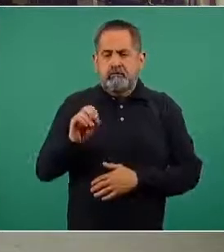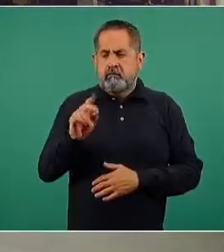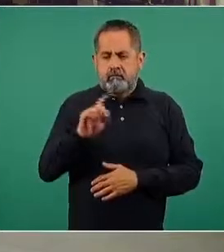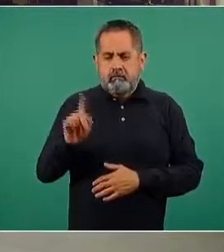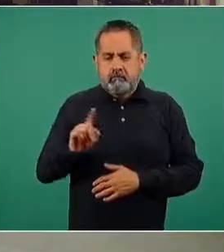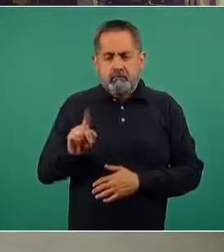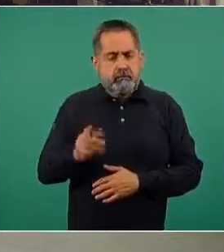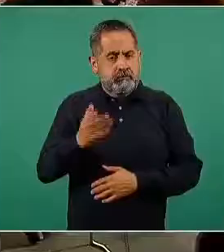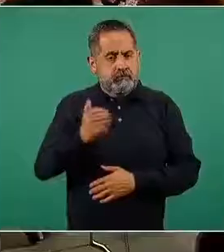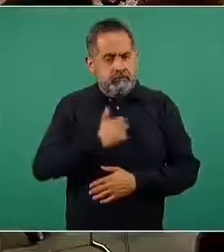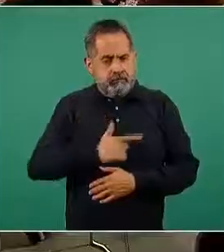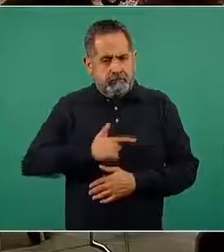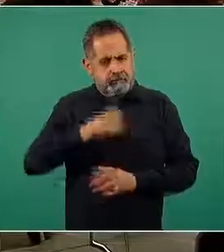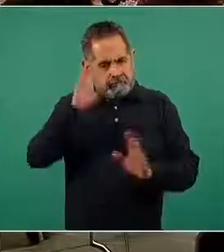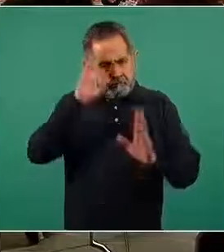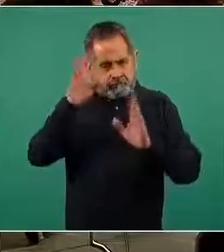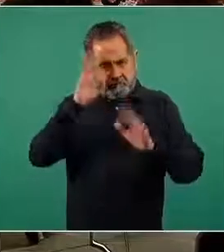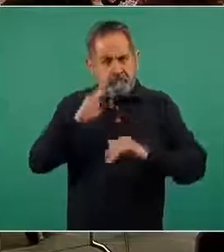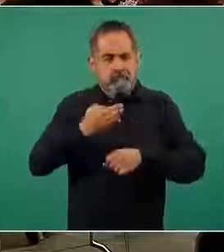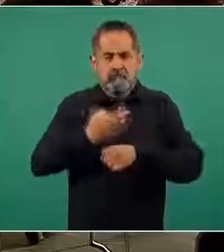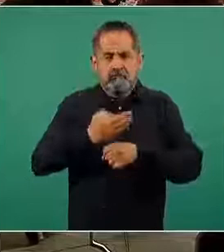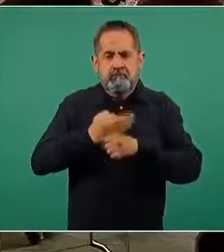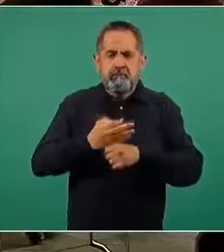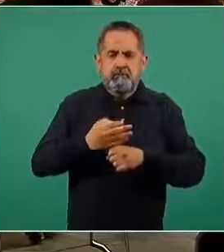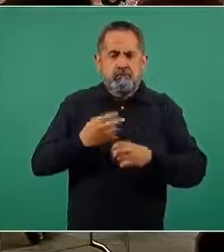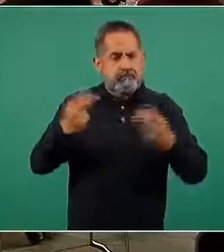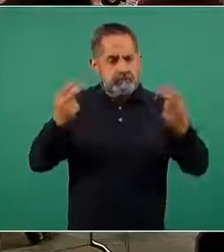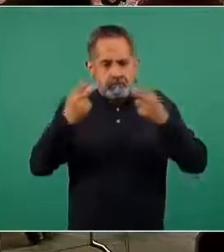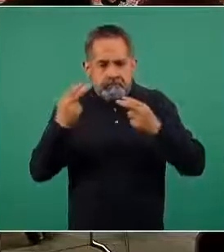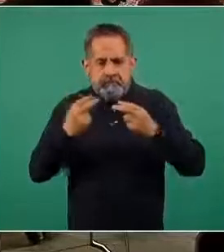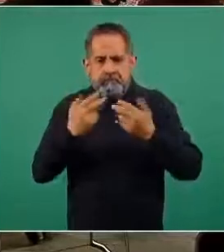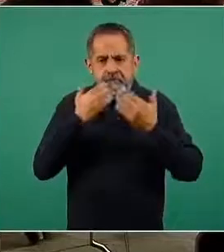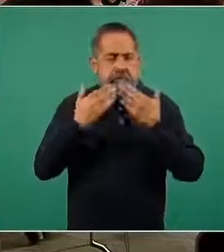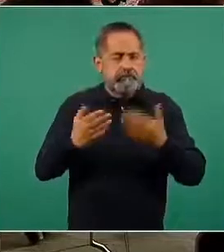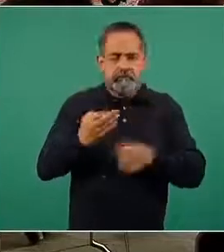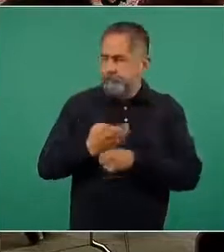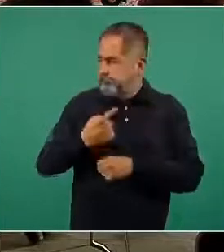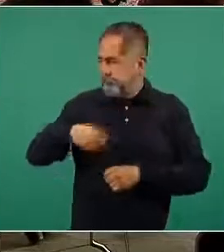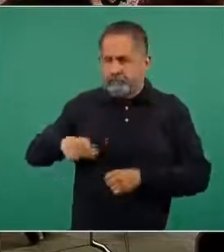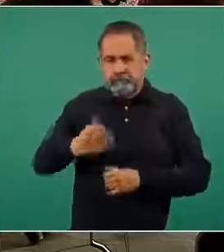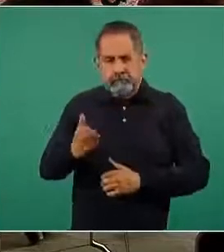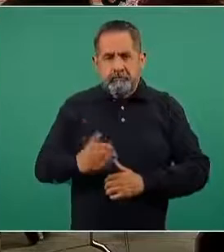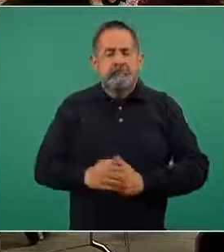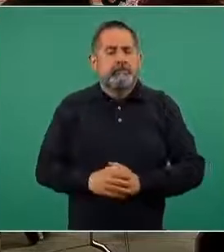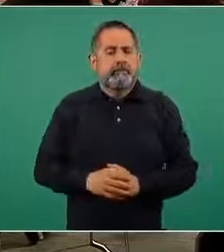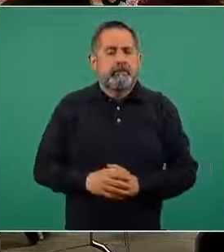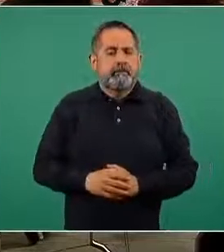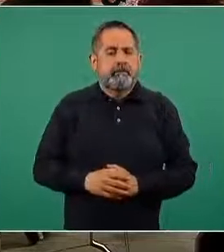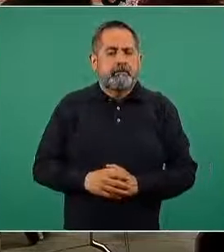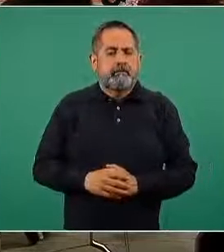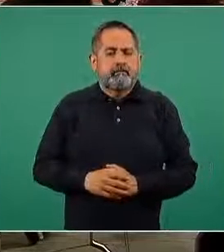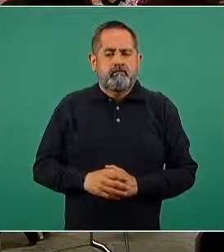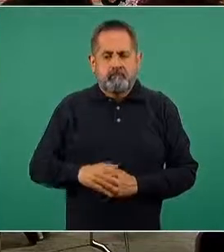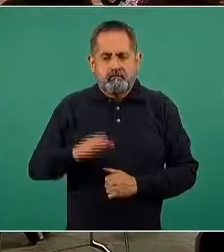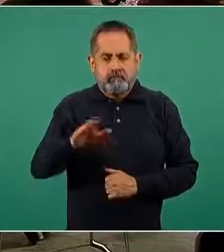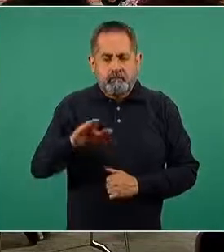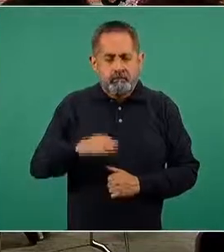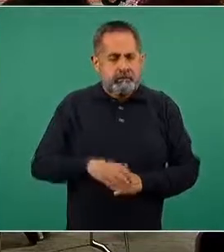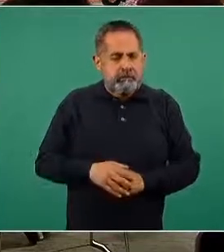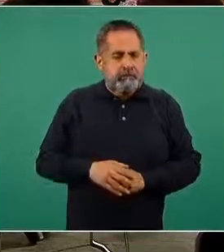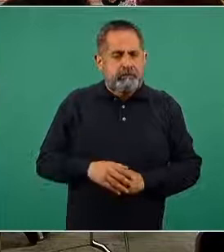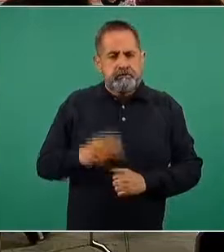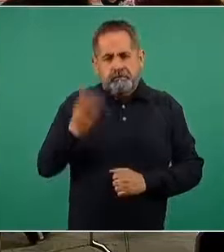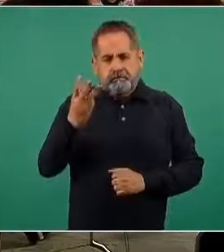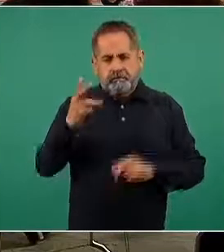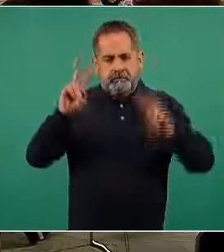Lomía, gusto en saludarlos, igual al auditorio que nos ve y a los compañeros que están aquí. Doctor, tengo 3